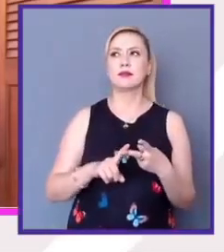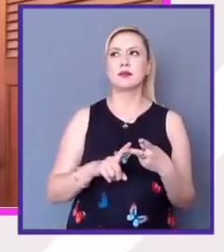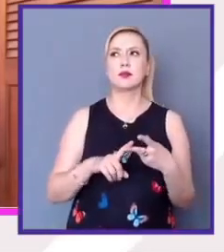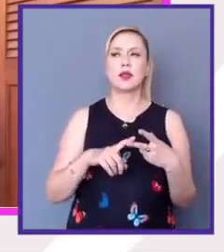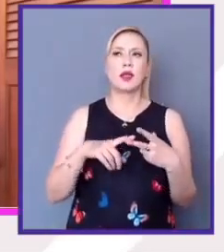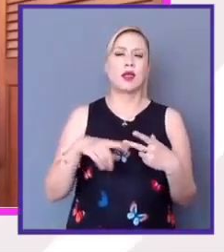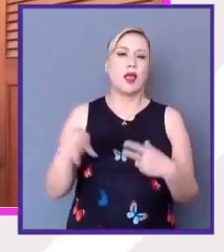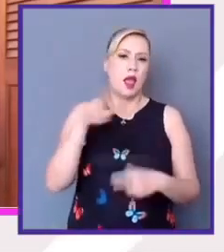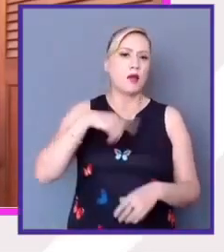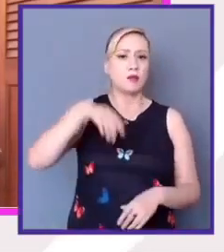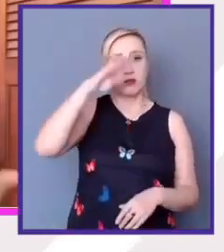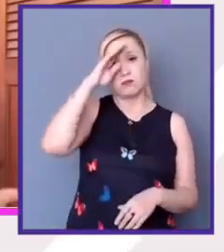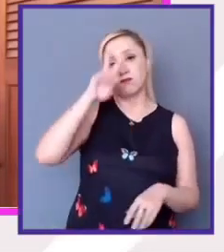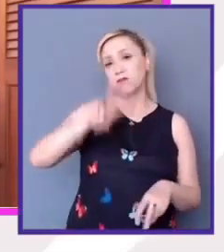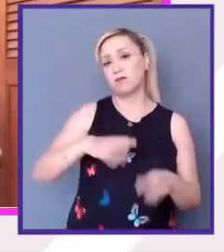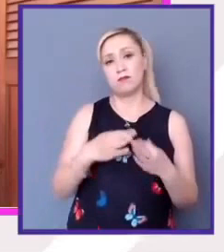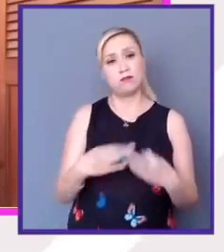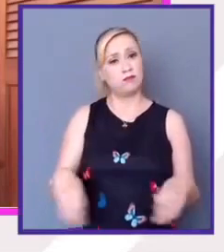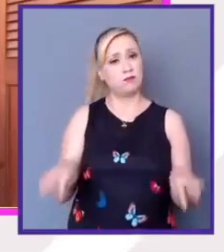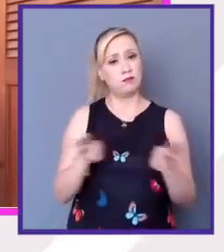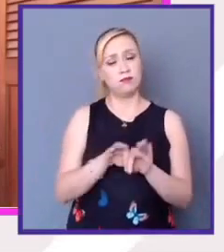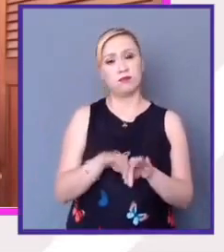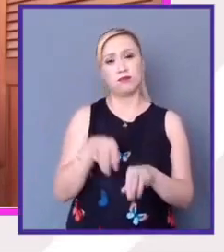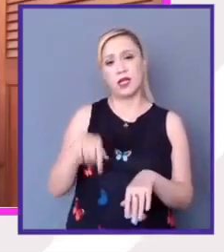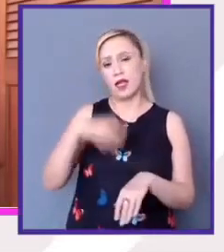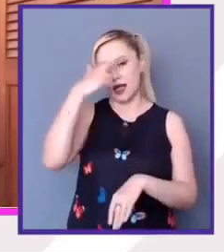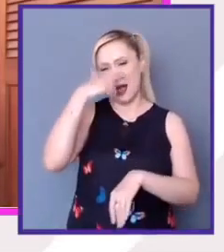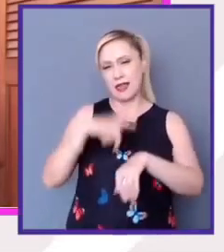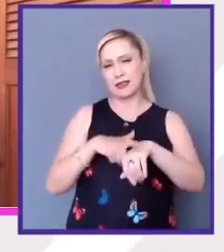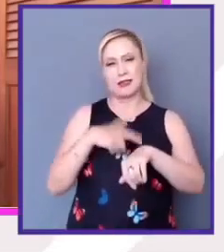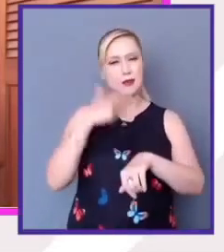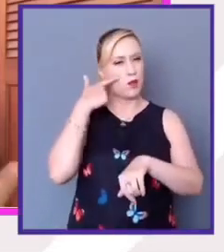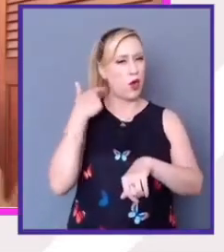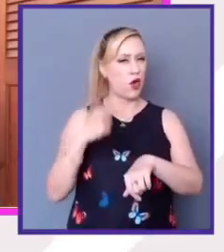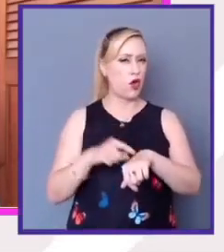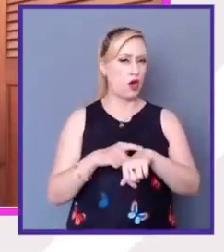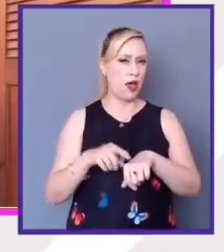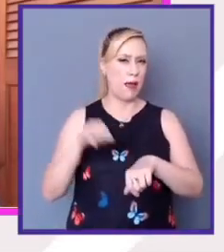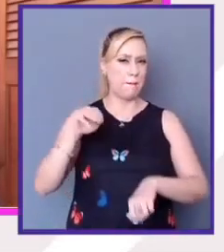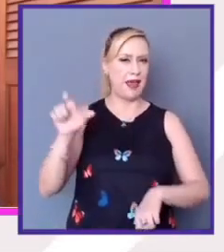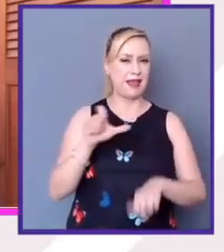consideramos que también es importante, desde Racismo MX hemos tenido pues muchas